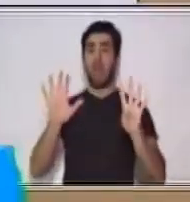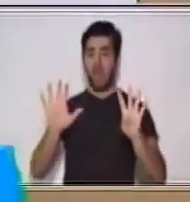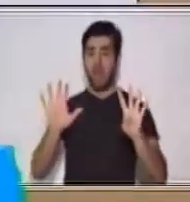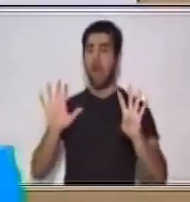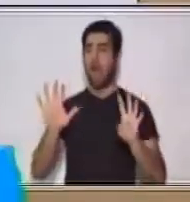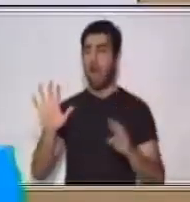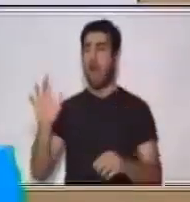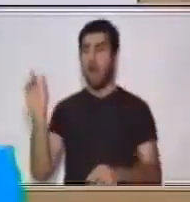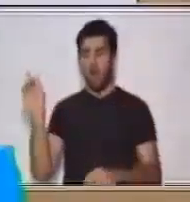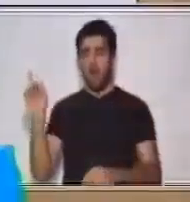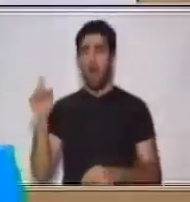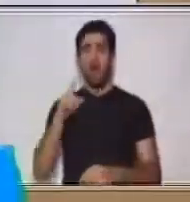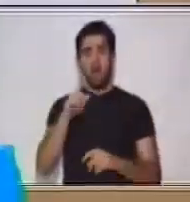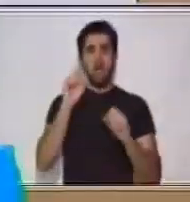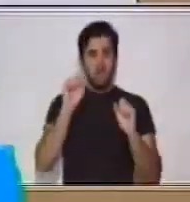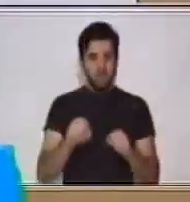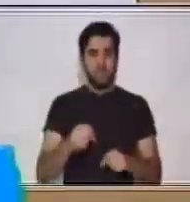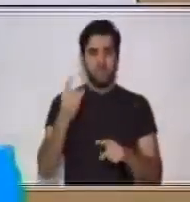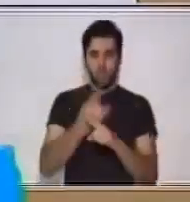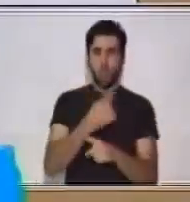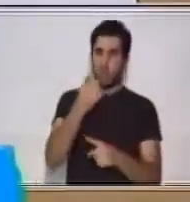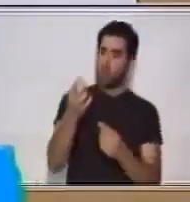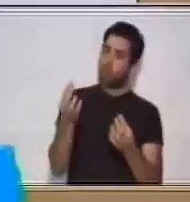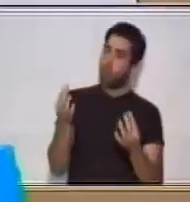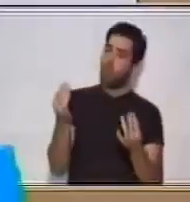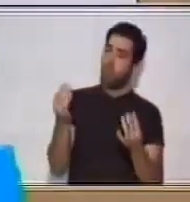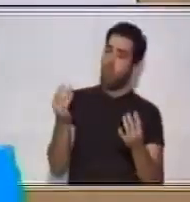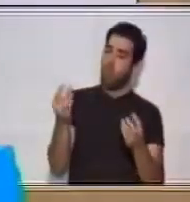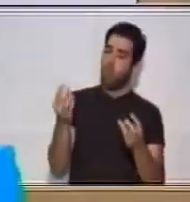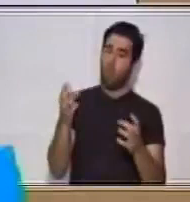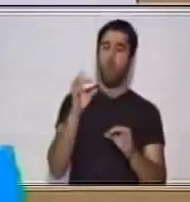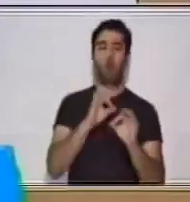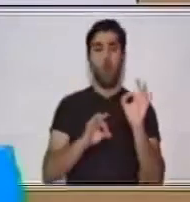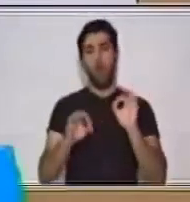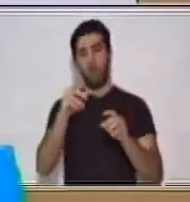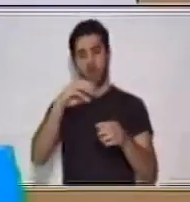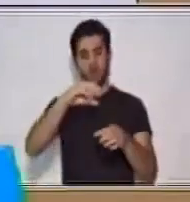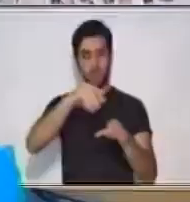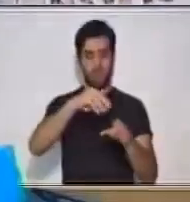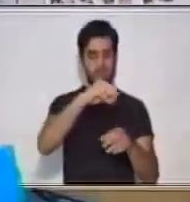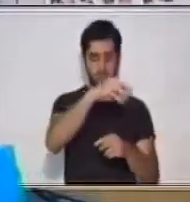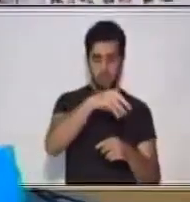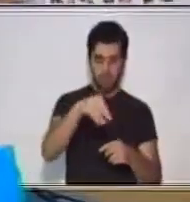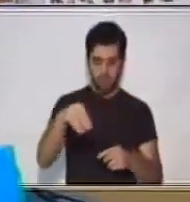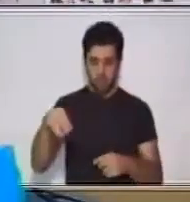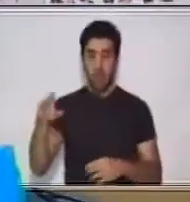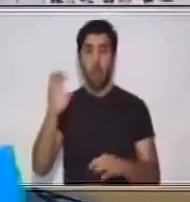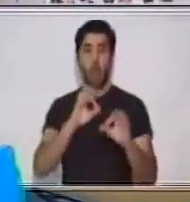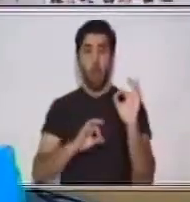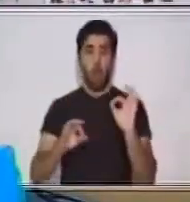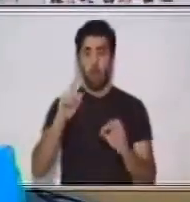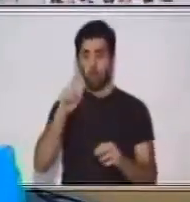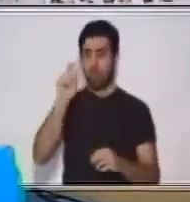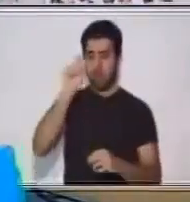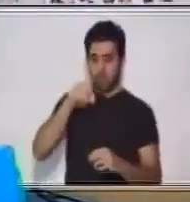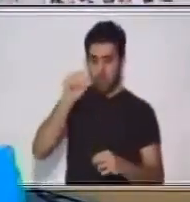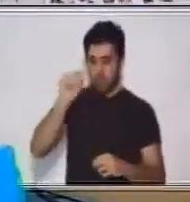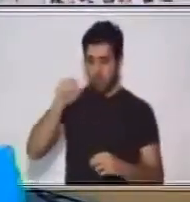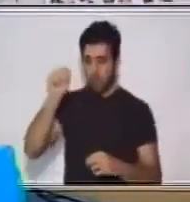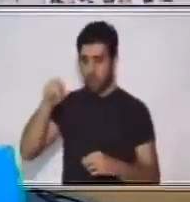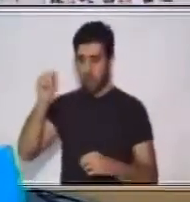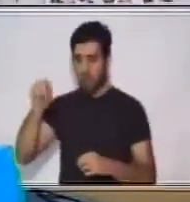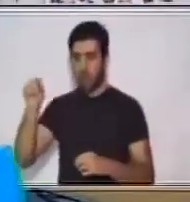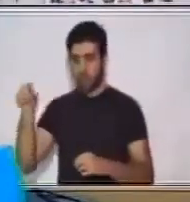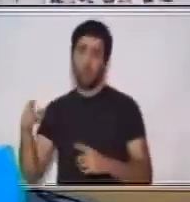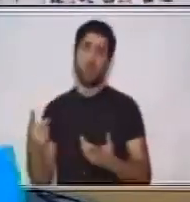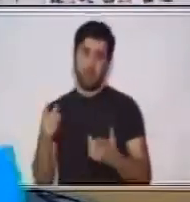usar tapitas, puedo usar palitos, puedo dibujar en mi cuaderno palitos para poder realizar mis operaciones. Es